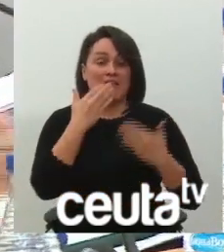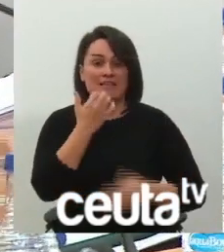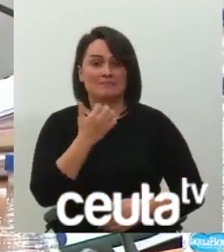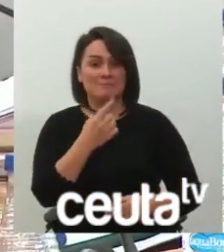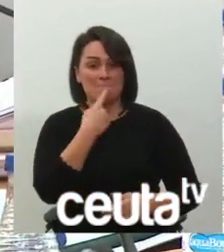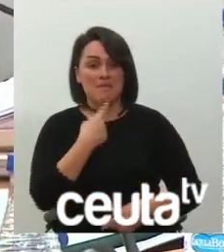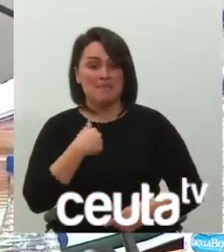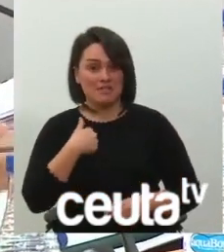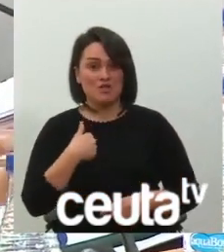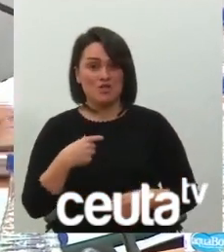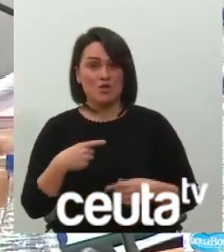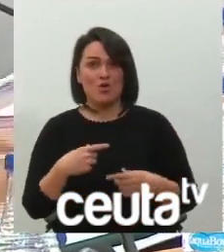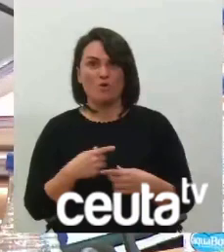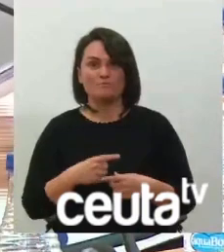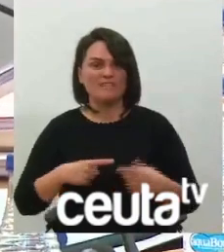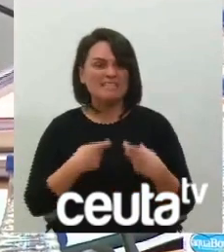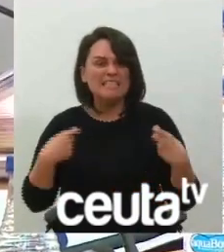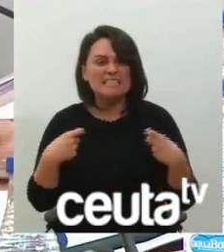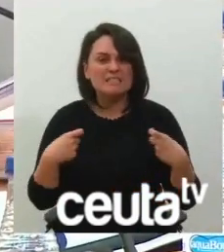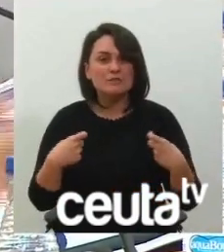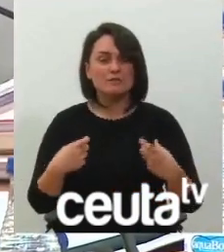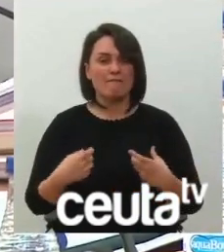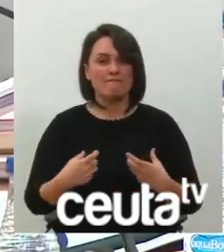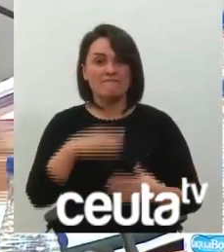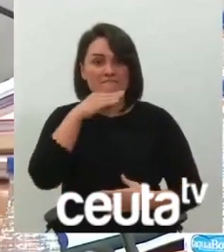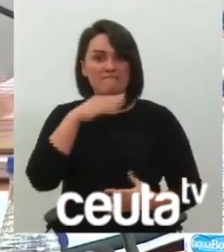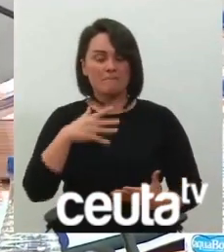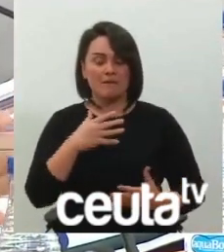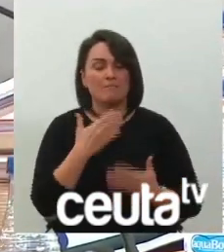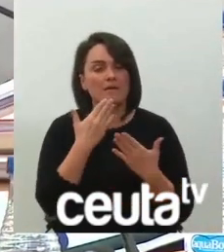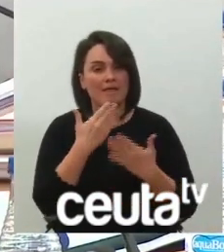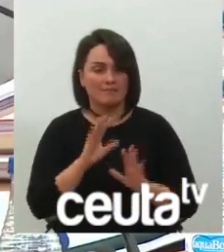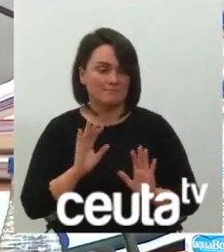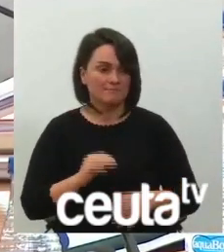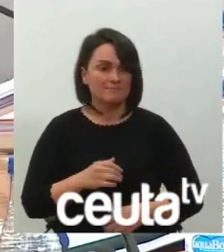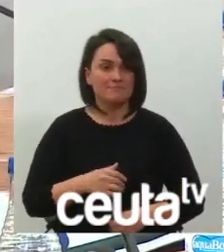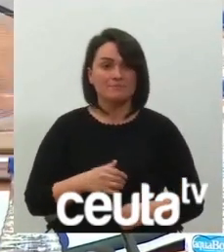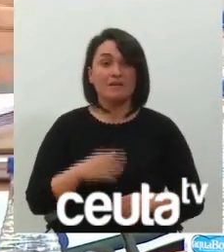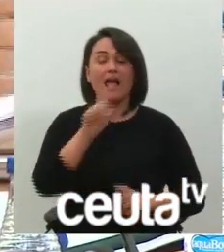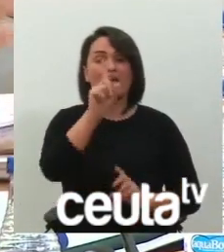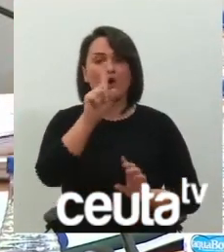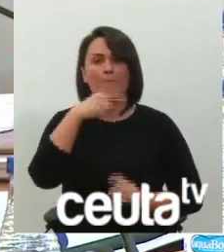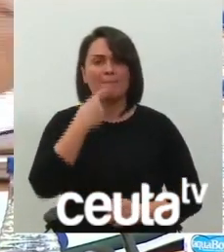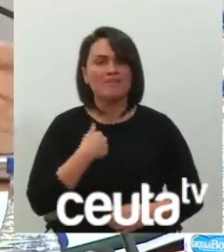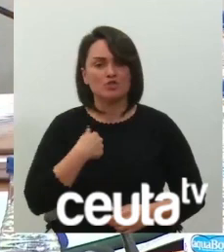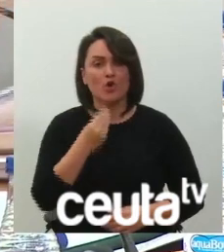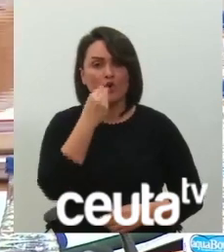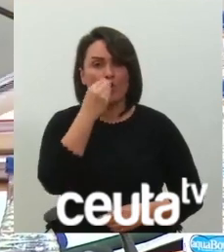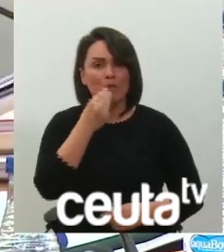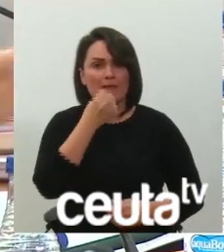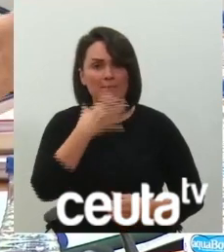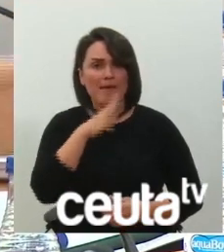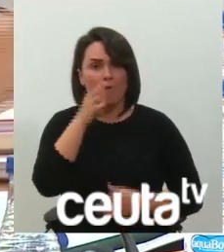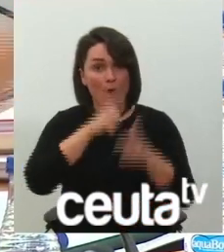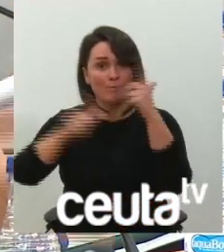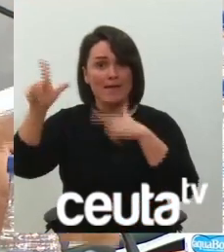cumplidos pero luego una vez usted mi tipo se lo vuelvo a decir de los 180 euros de las dietas